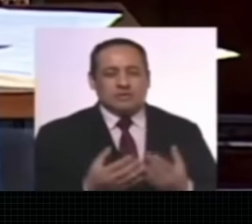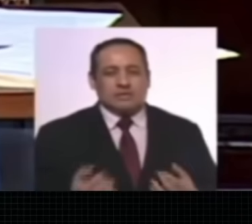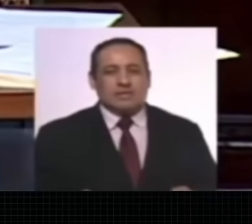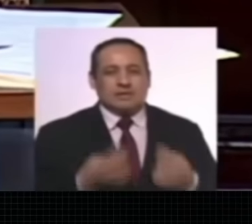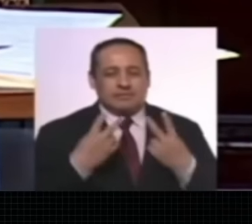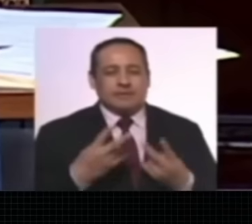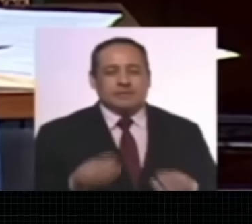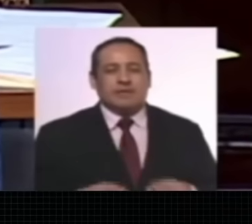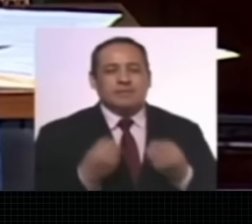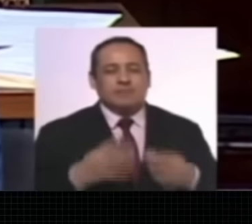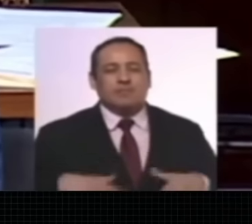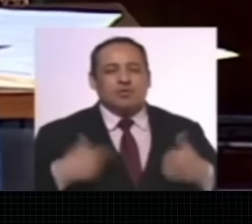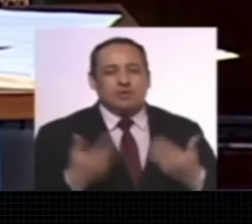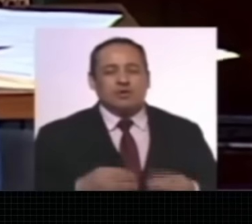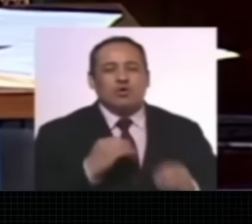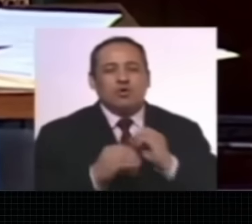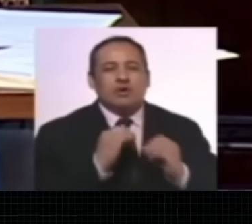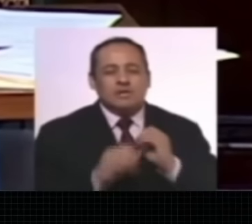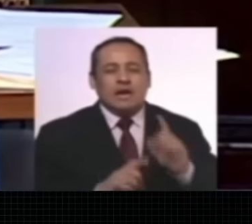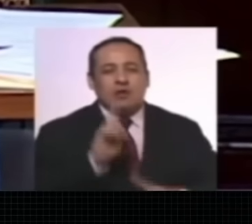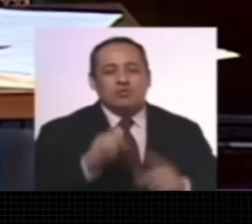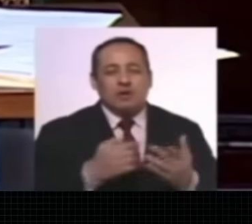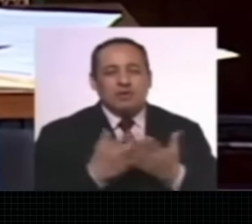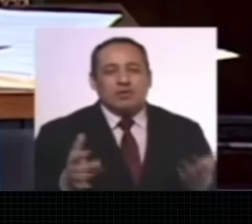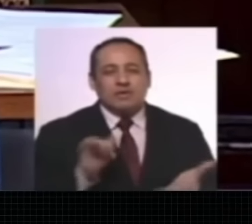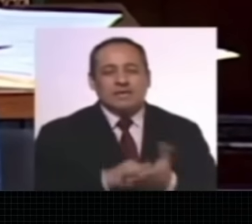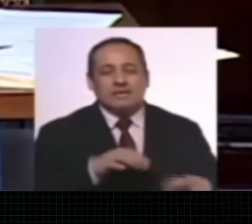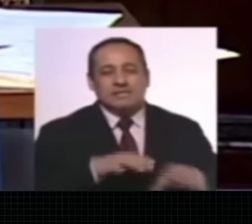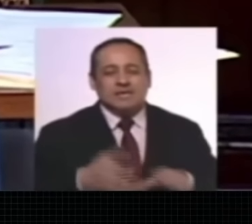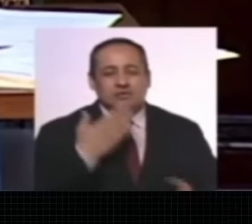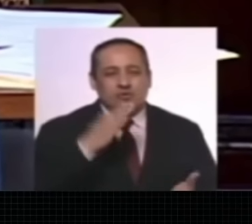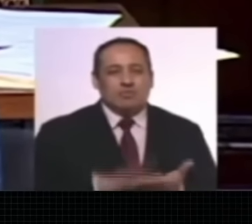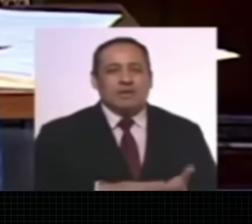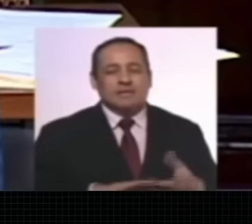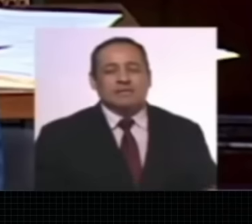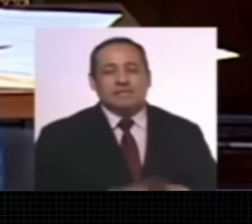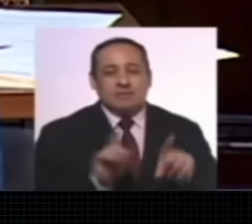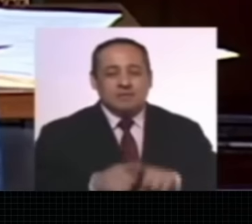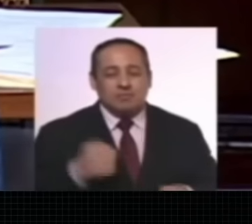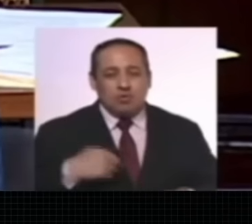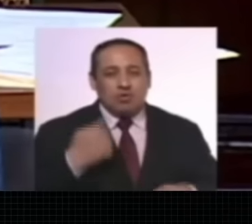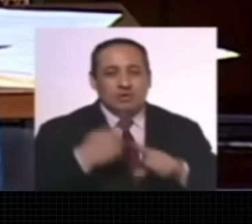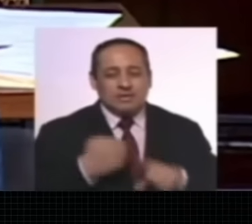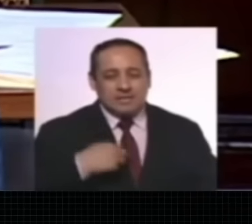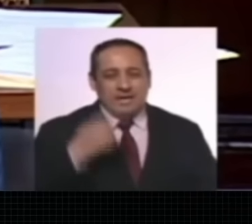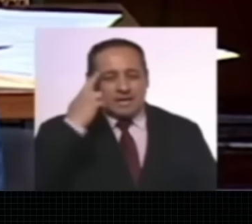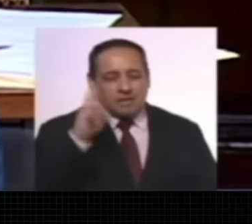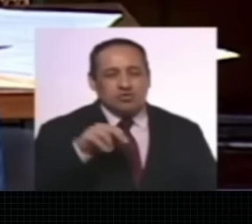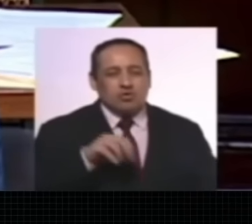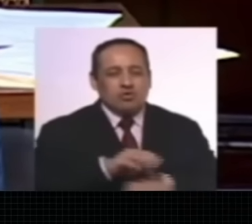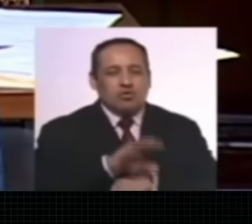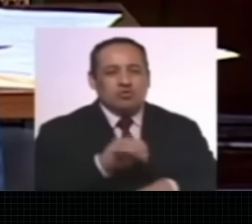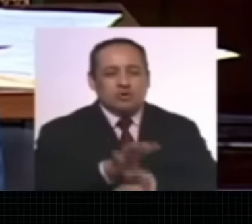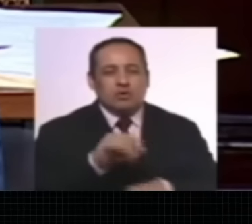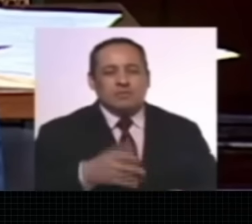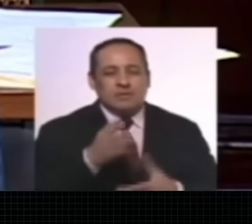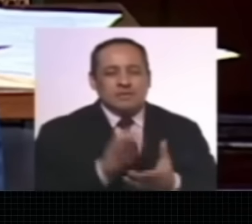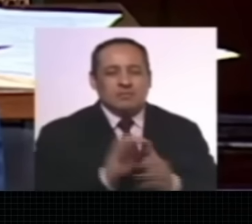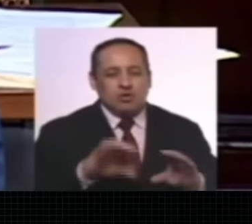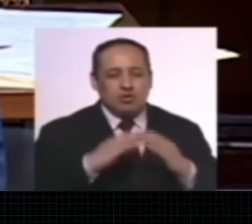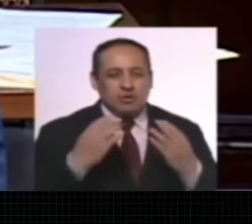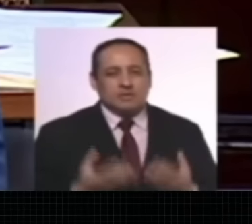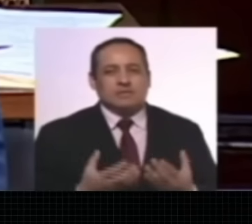presentes de poder corregir aquello que se hizo mal y por esa razón presidente yo exhorto a mis colegas